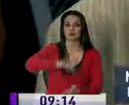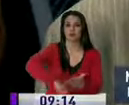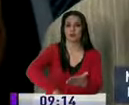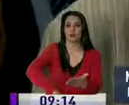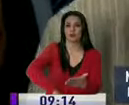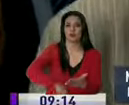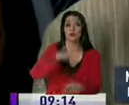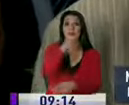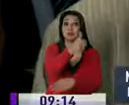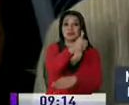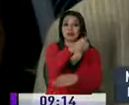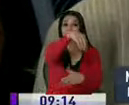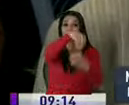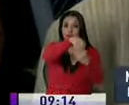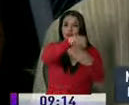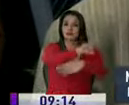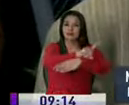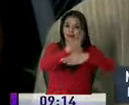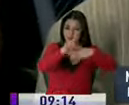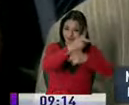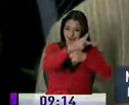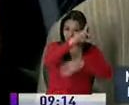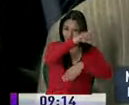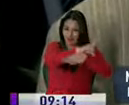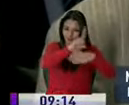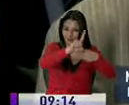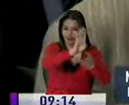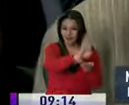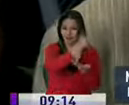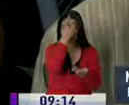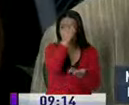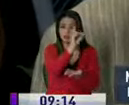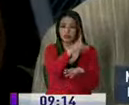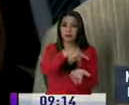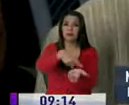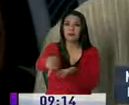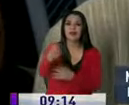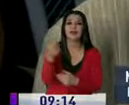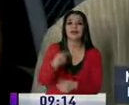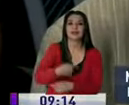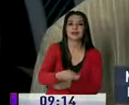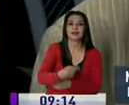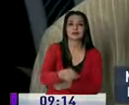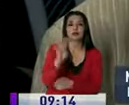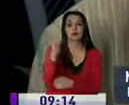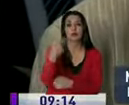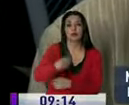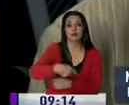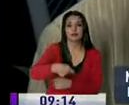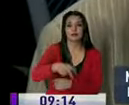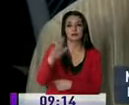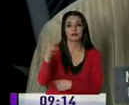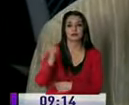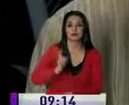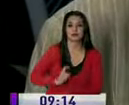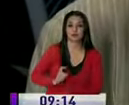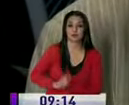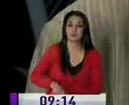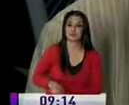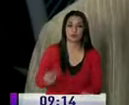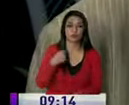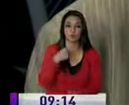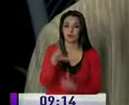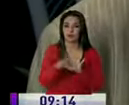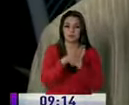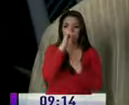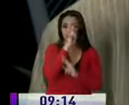resolución interna del Consejo Directivo del IES para pagar el 14º y el 13º sueldo, cosa que es ilegal